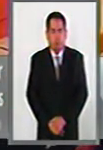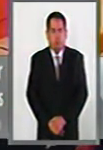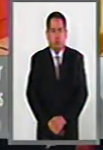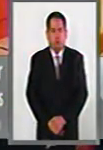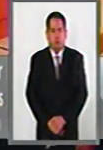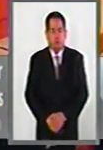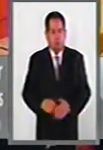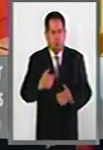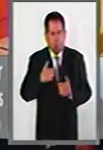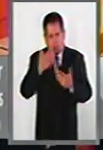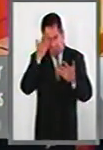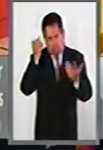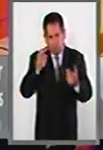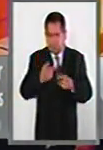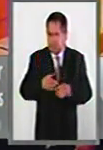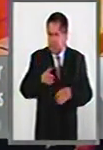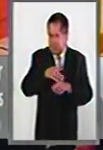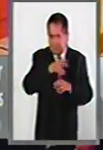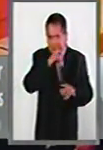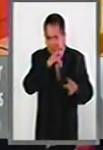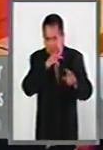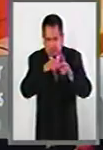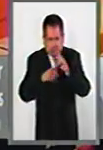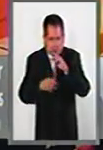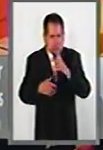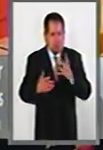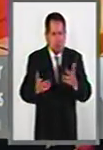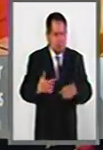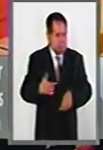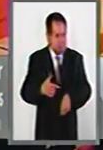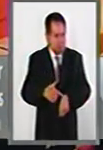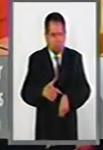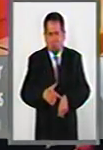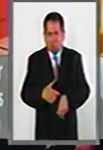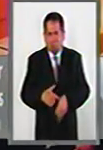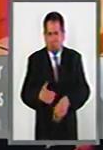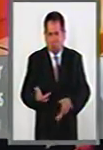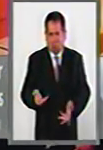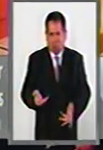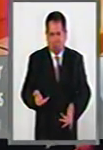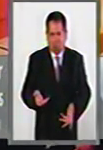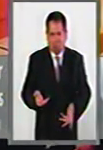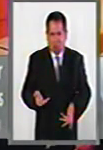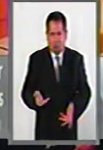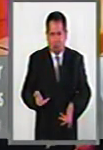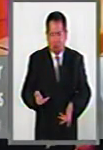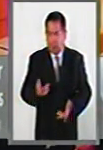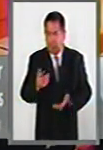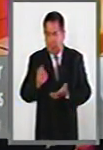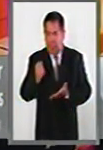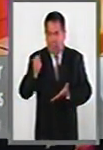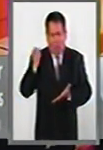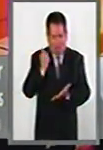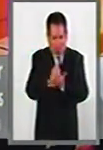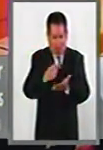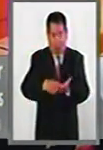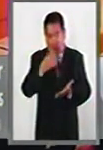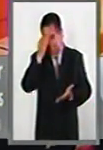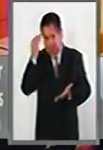Yo no sé por qué se preocupan del tiempo y no de aprobar esta